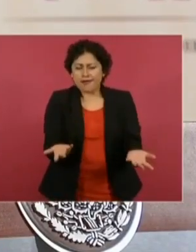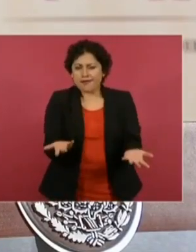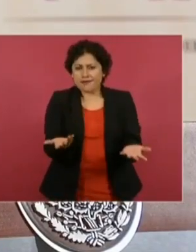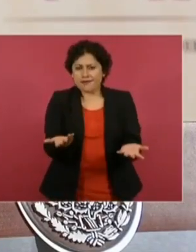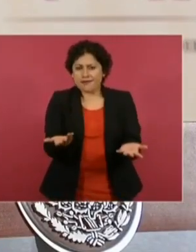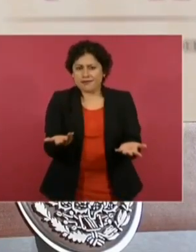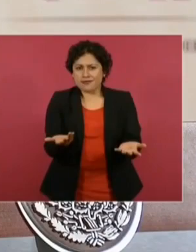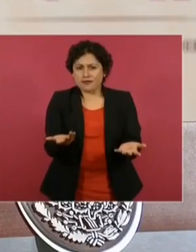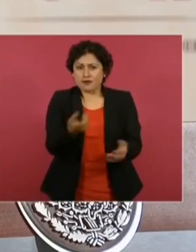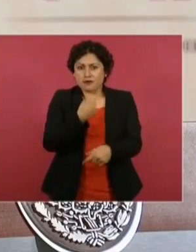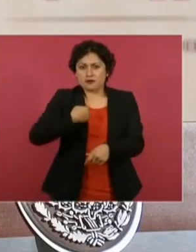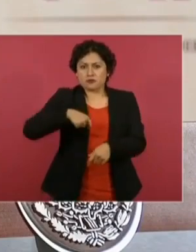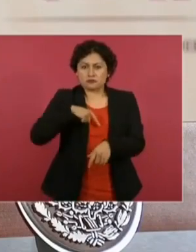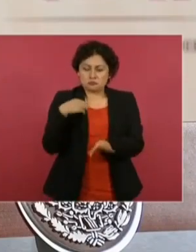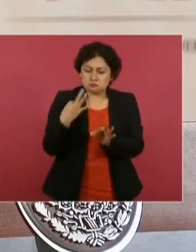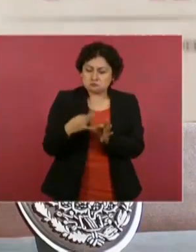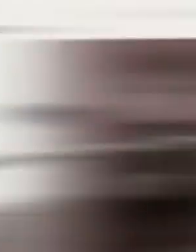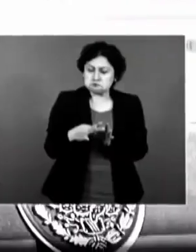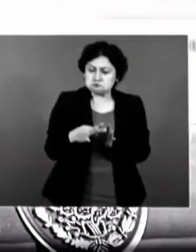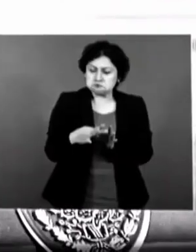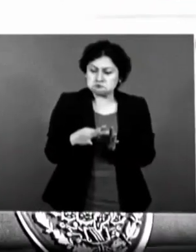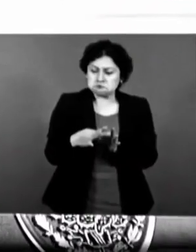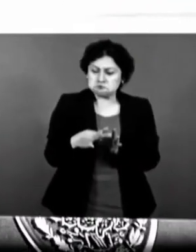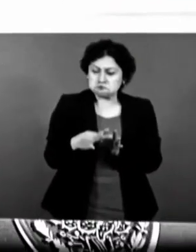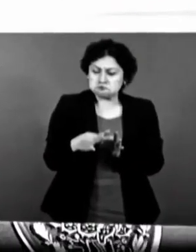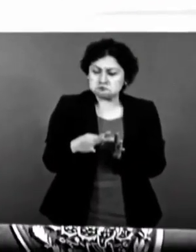fallado ni vamos a fallar